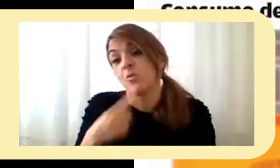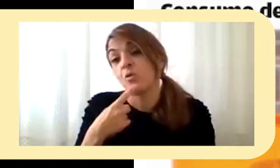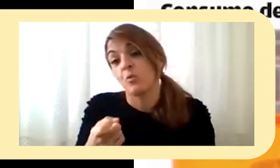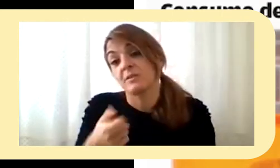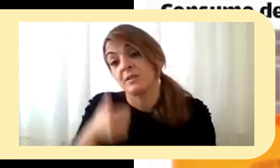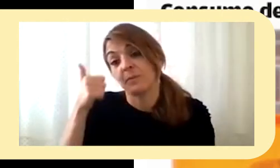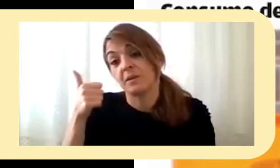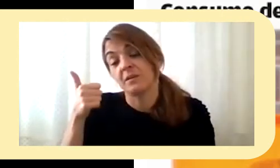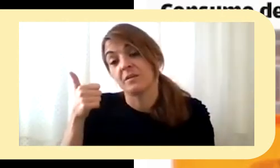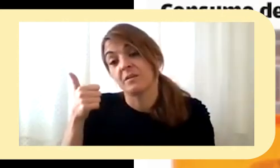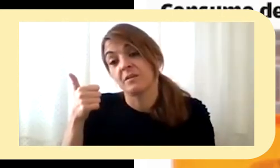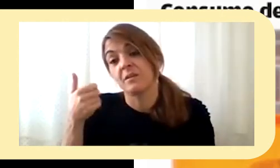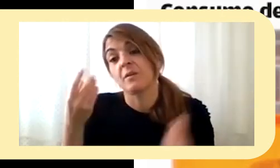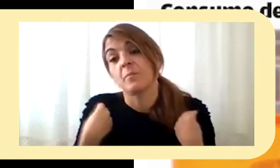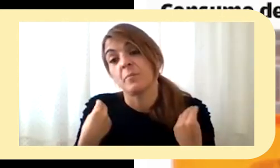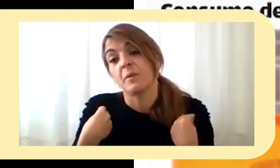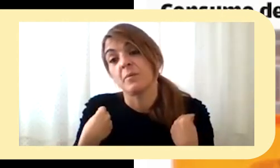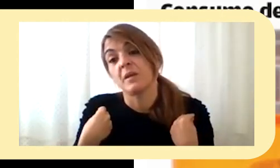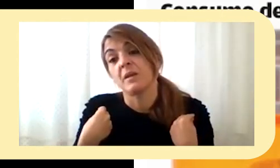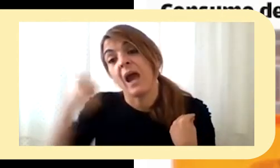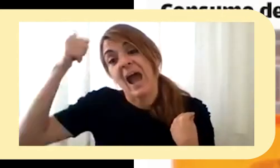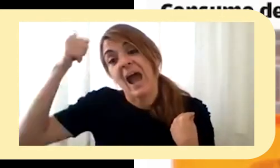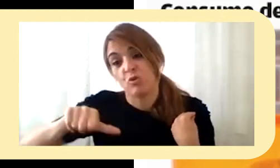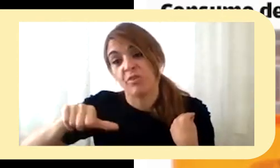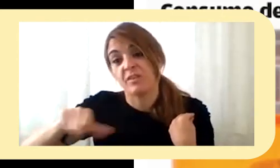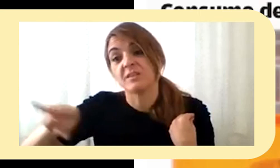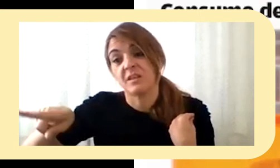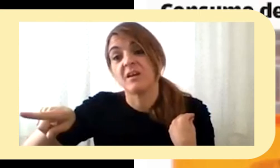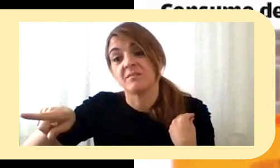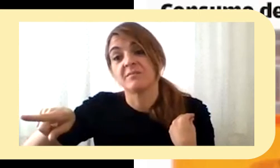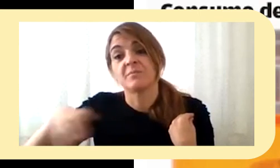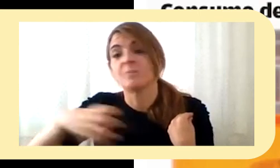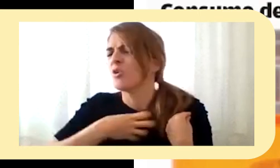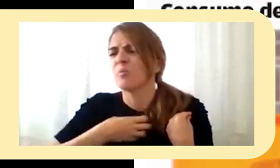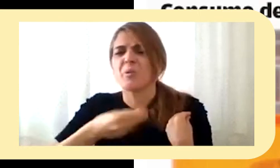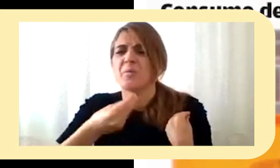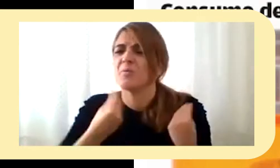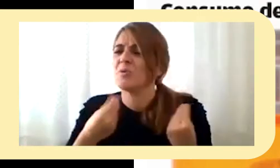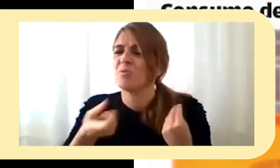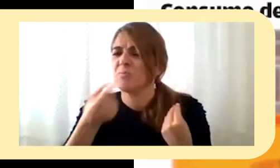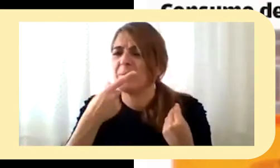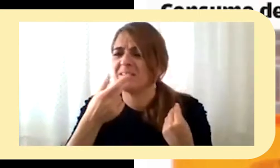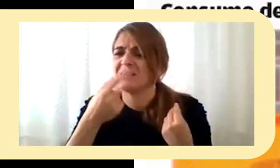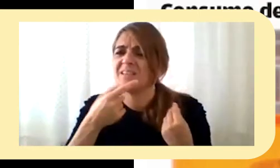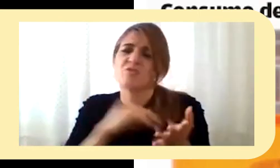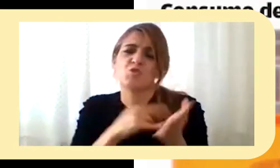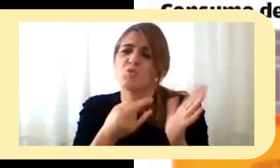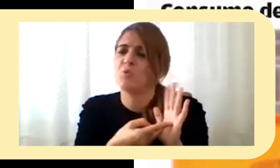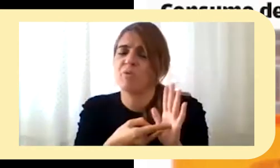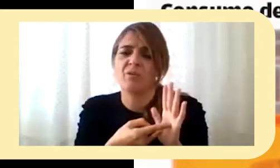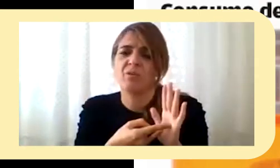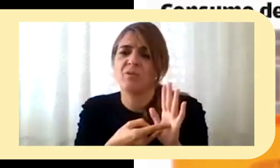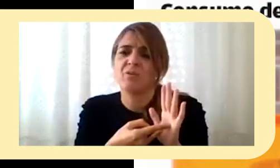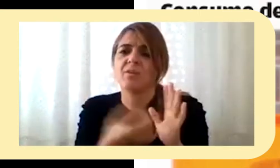una sociedad androcéntrica, pero eso no lo podemos resolver con pastillas. Hemos de asociarnos, hacernos de mujeres progresistas, hacernos